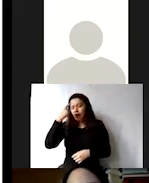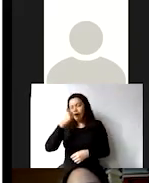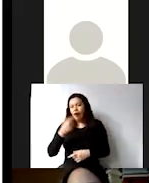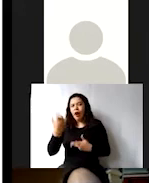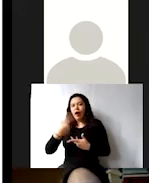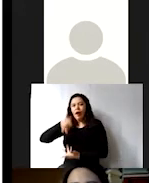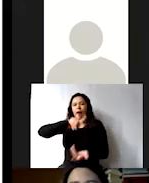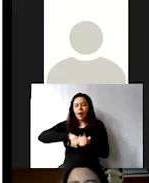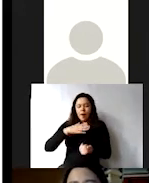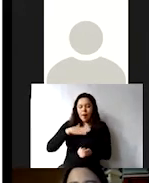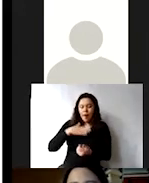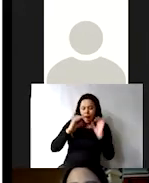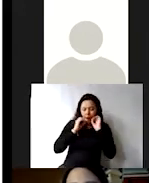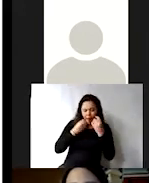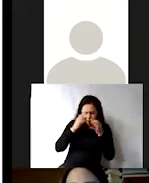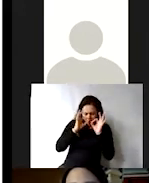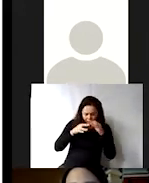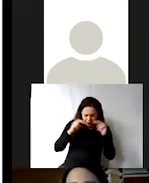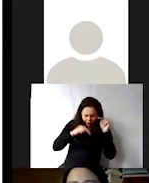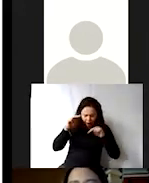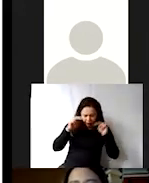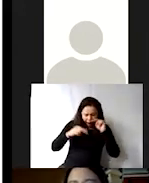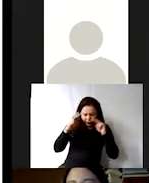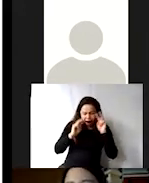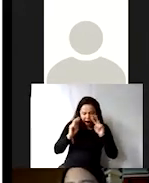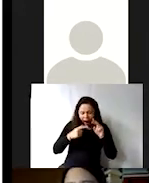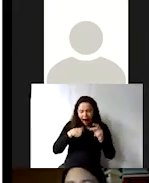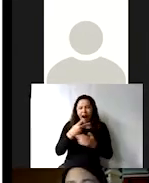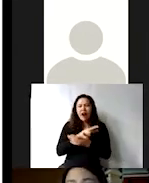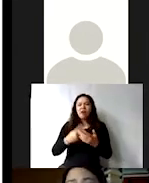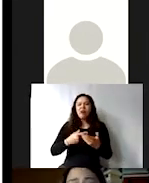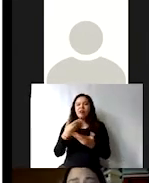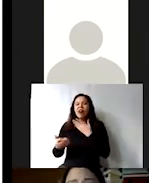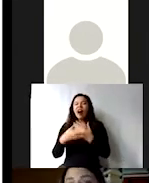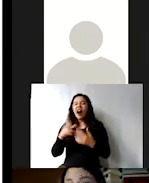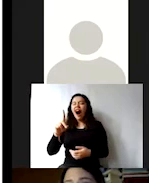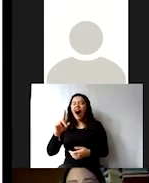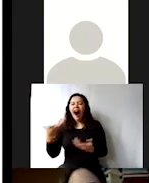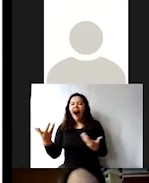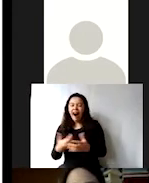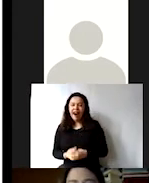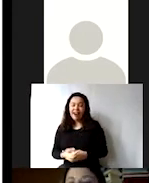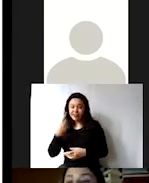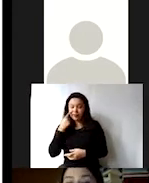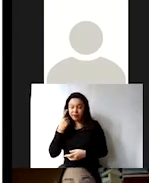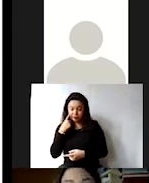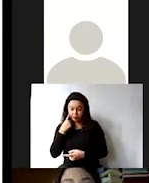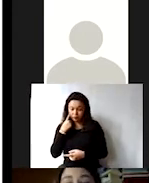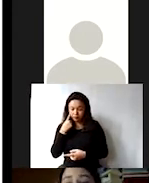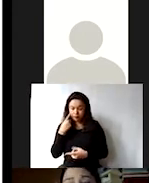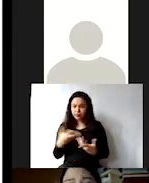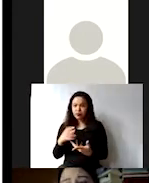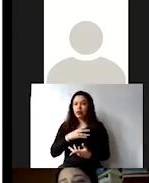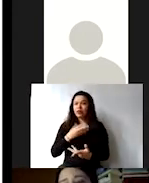de mi organización. ¿Cómo me aseguro de estar cumpliendo con mi plan de acción para los ODS? Ojo, puede ser, como les dije, o un plan de